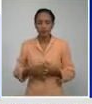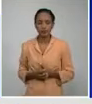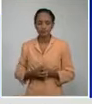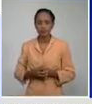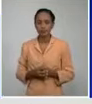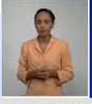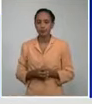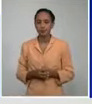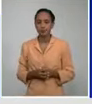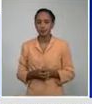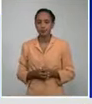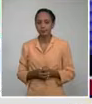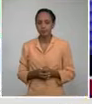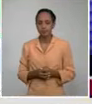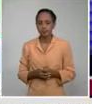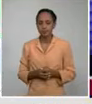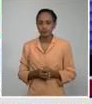De